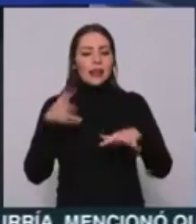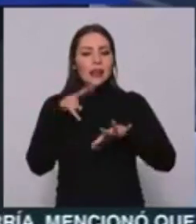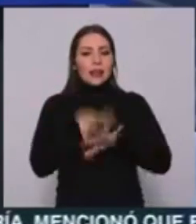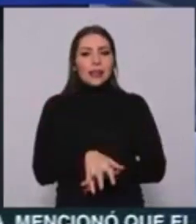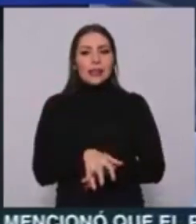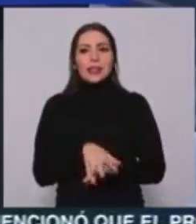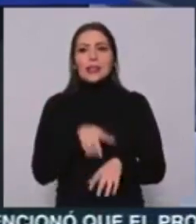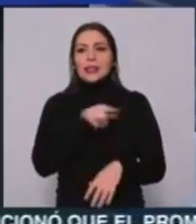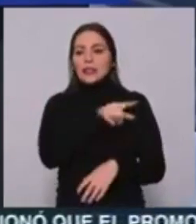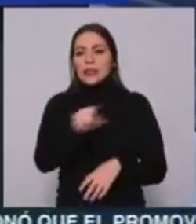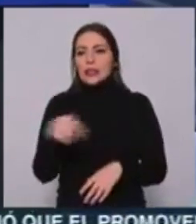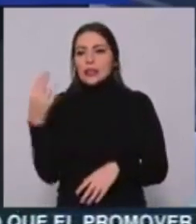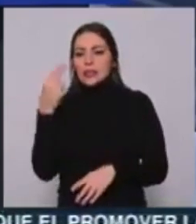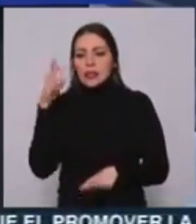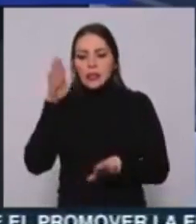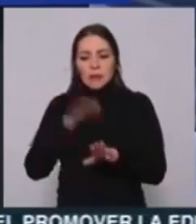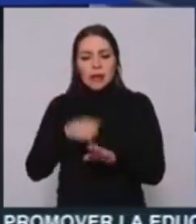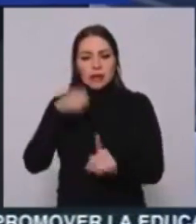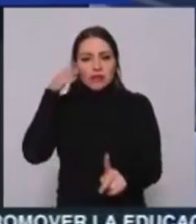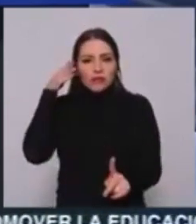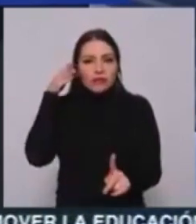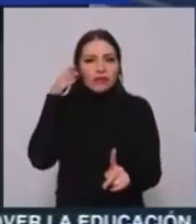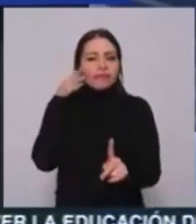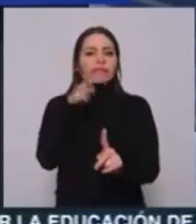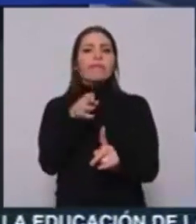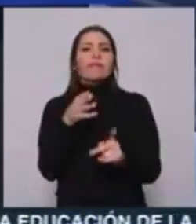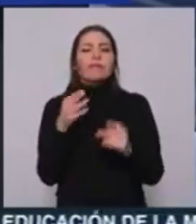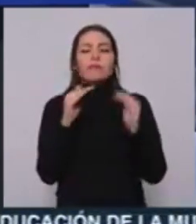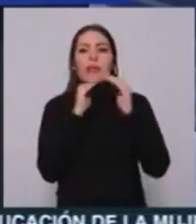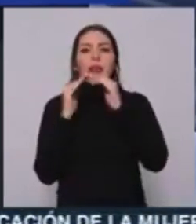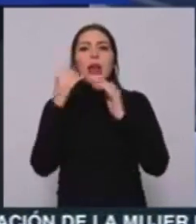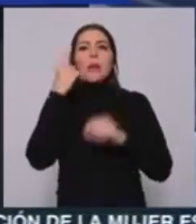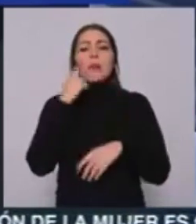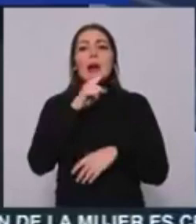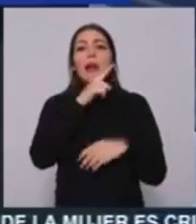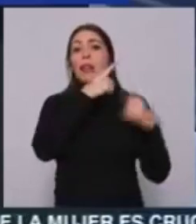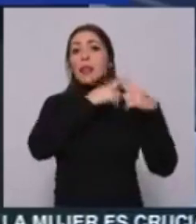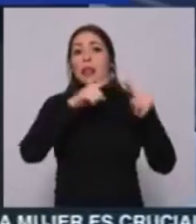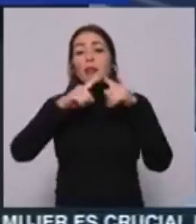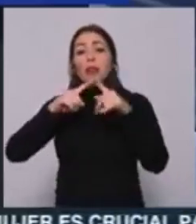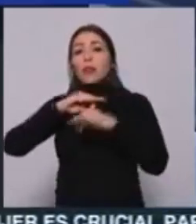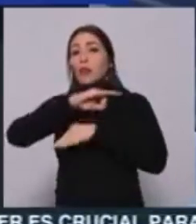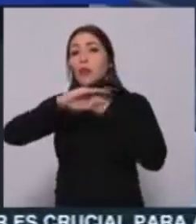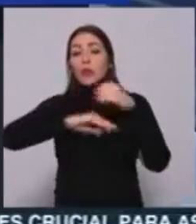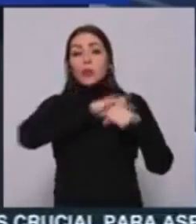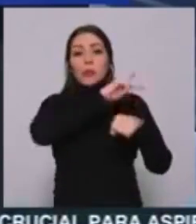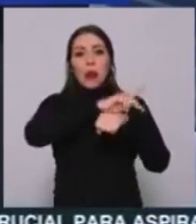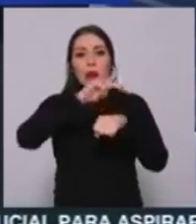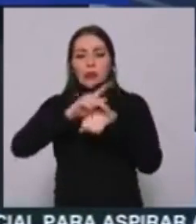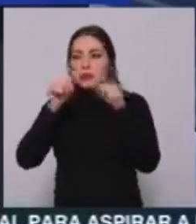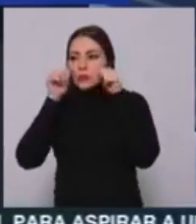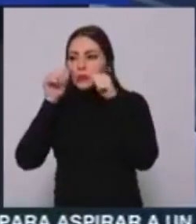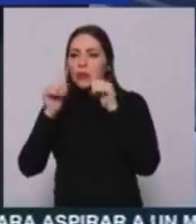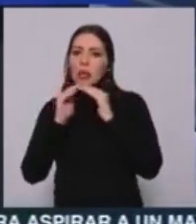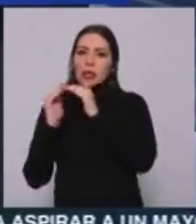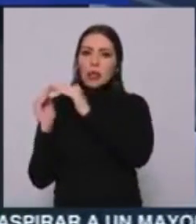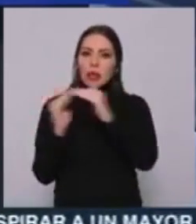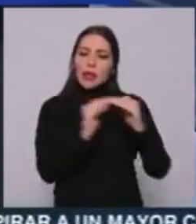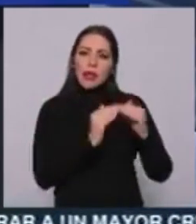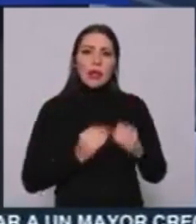holística para tratar estos temas y que se escuche a todos los estados por igual. Yo creo que la magia